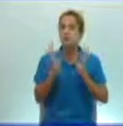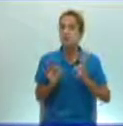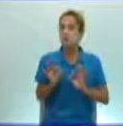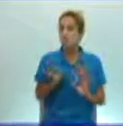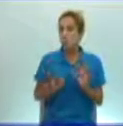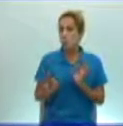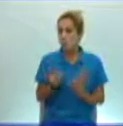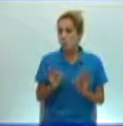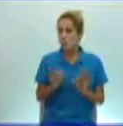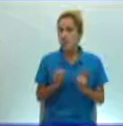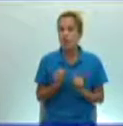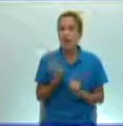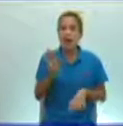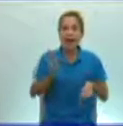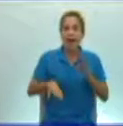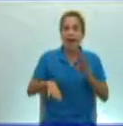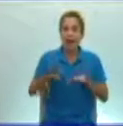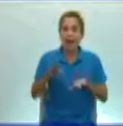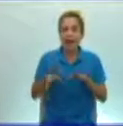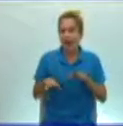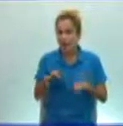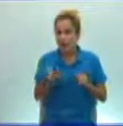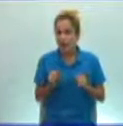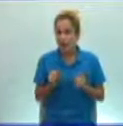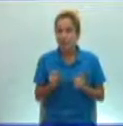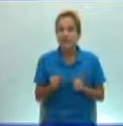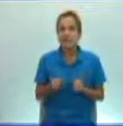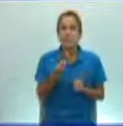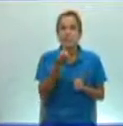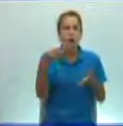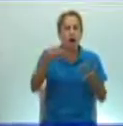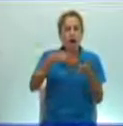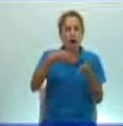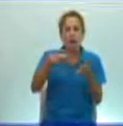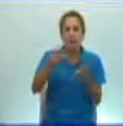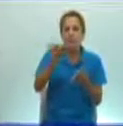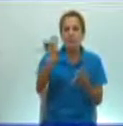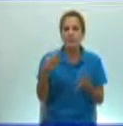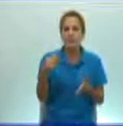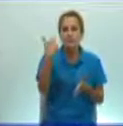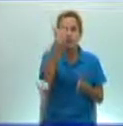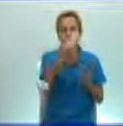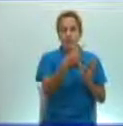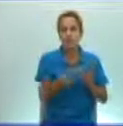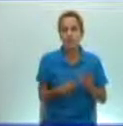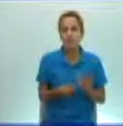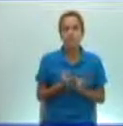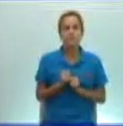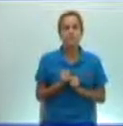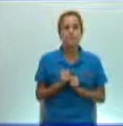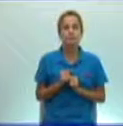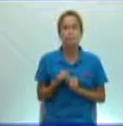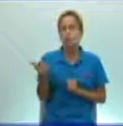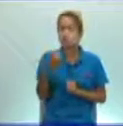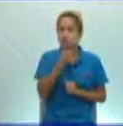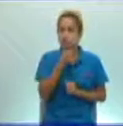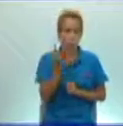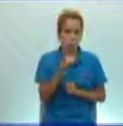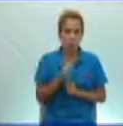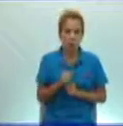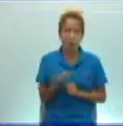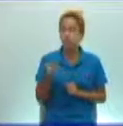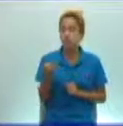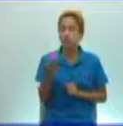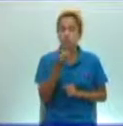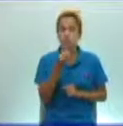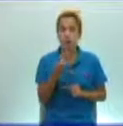que en ocasiones influyen en nuestra personalidad. Es que no cabe dudas que no se pueden hacer